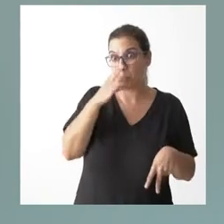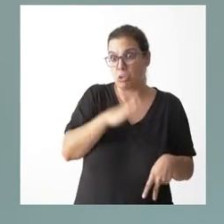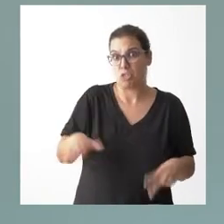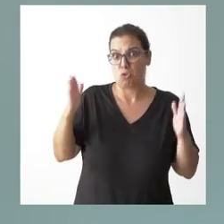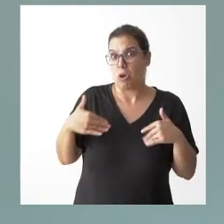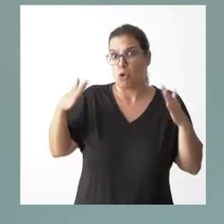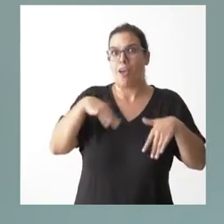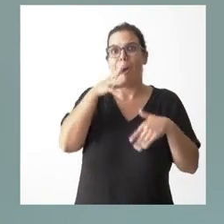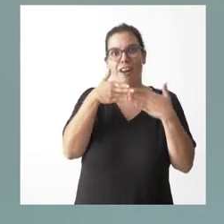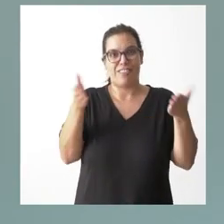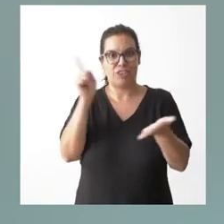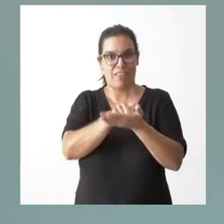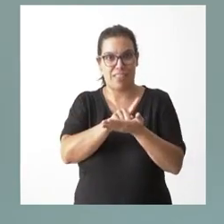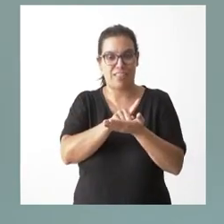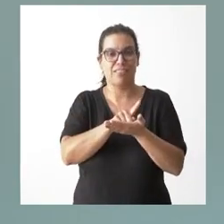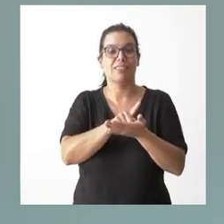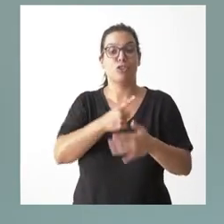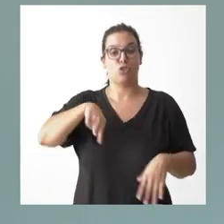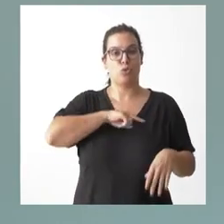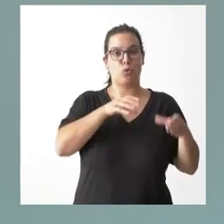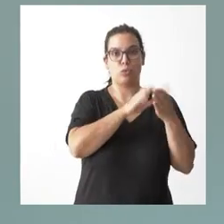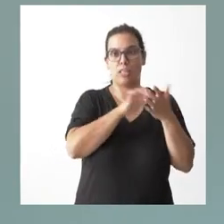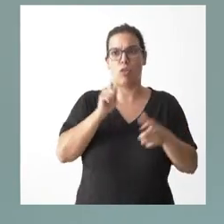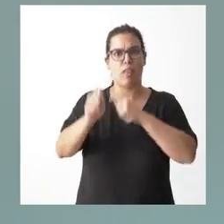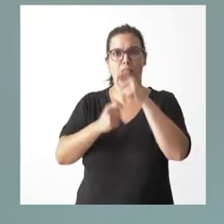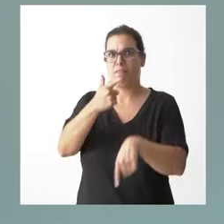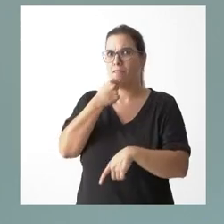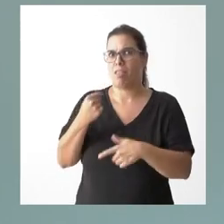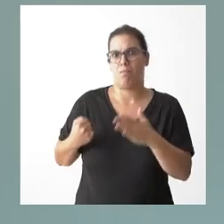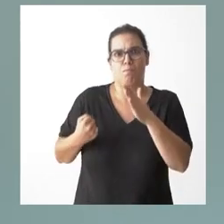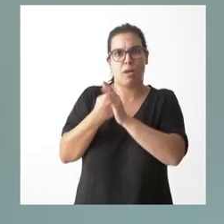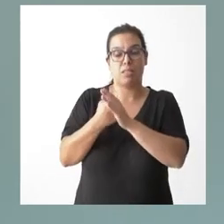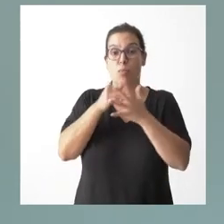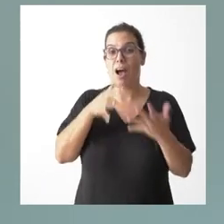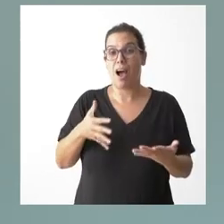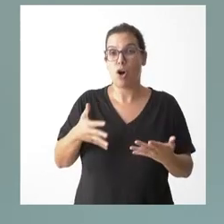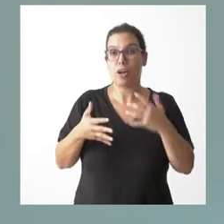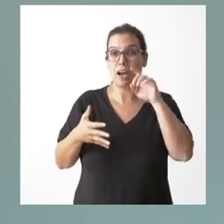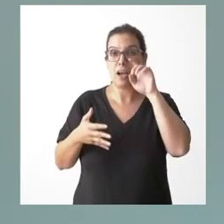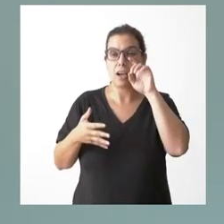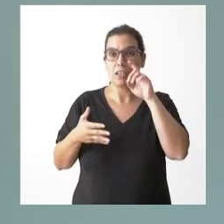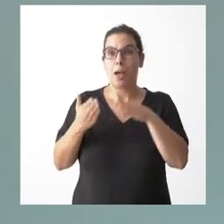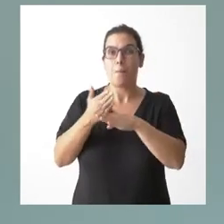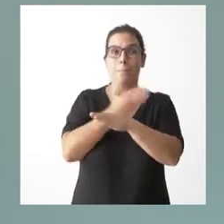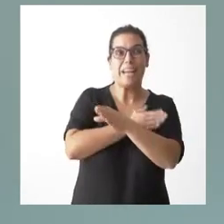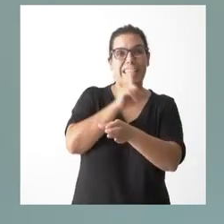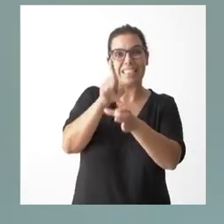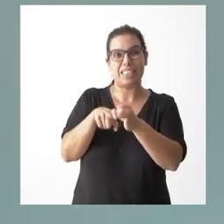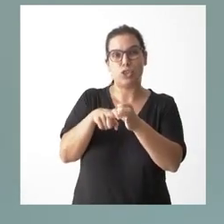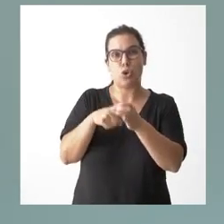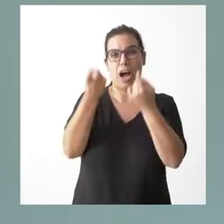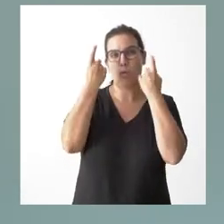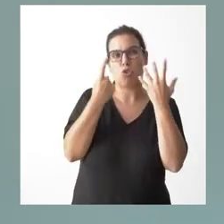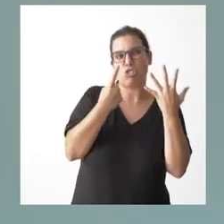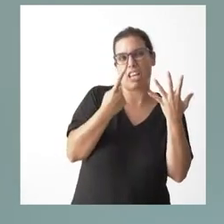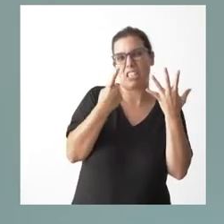vuelva a abrir por parte de la Junta todas las facilidades. Actualmente hay preinscritos pues, 6 o 7 alumnos.